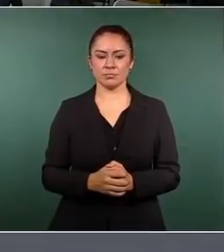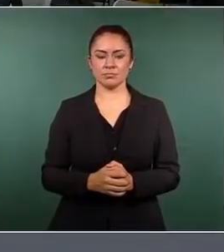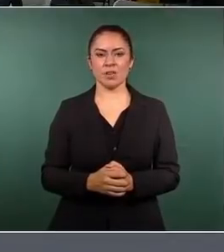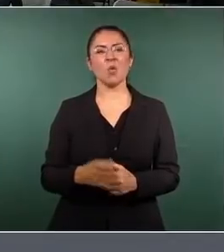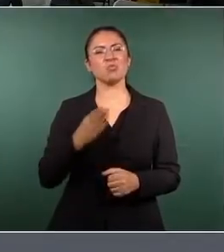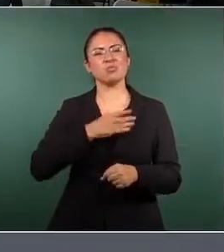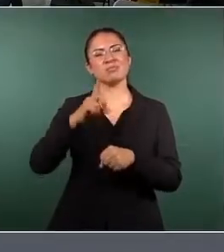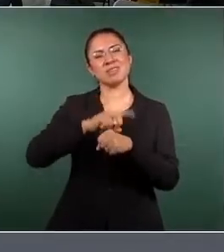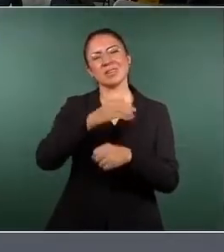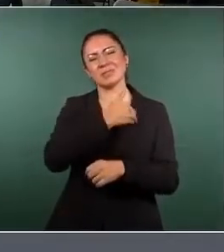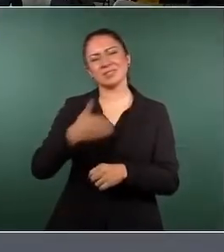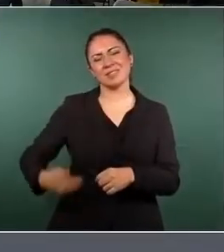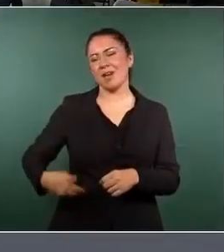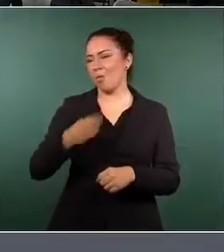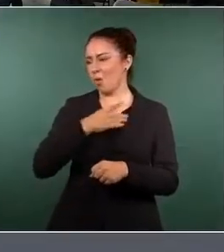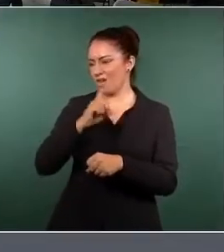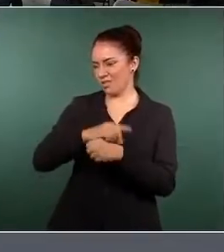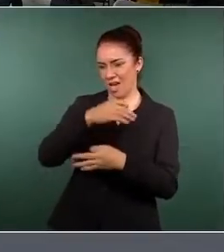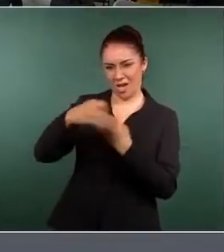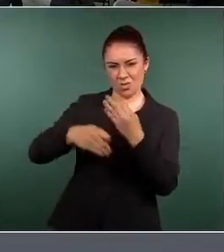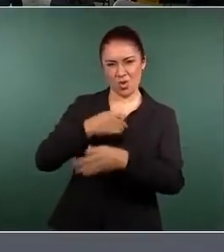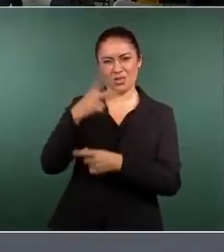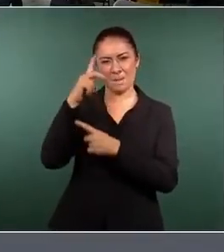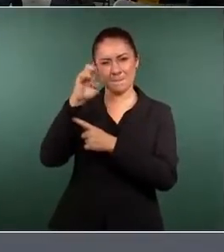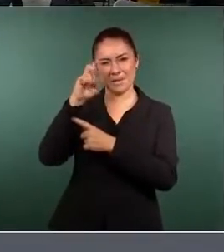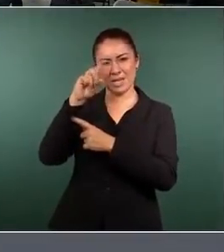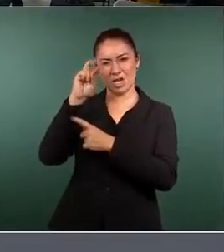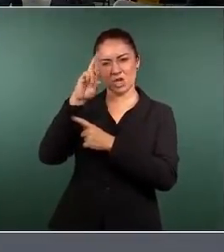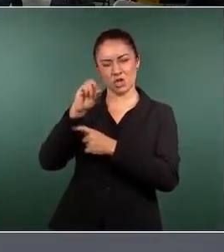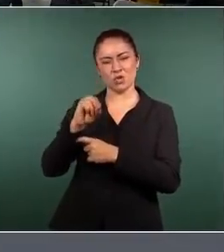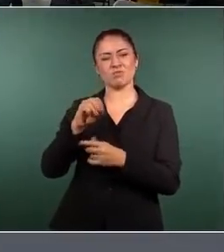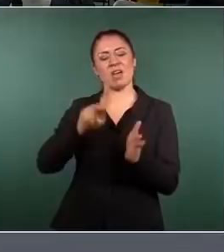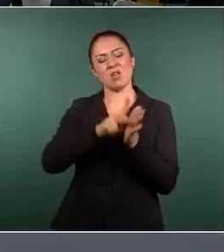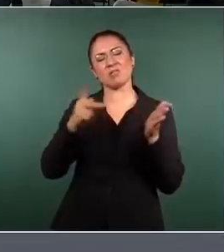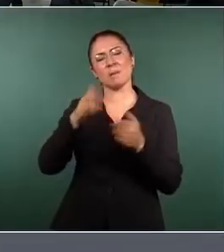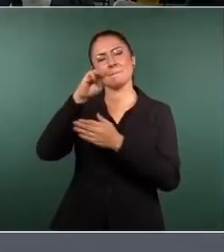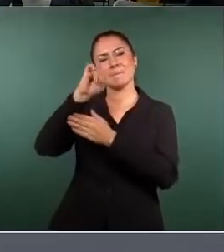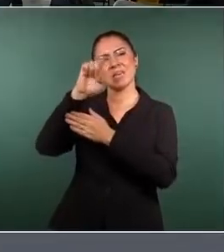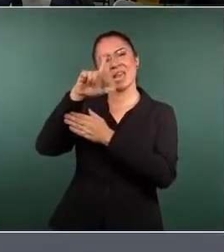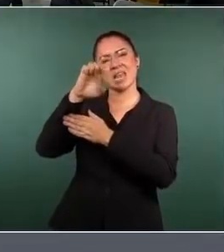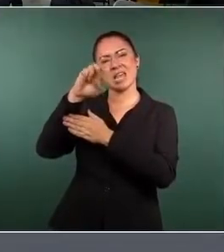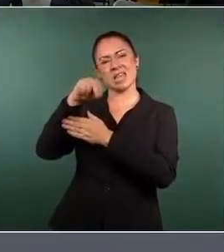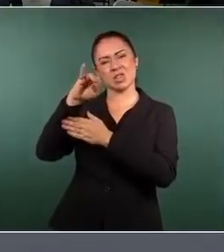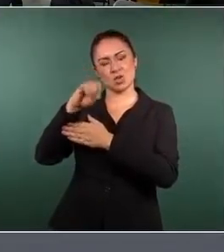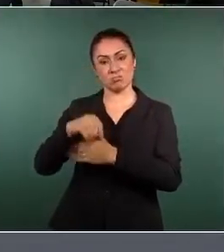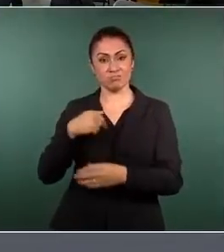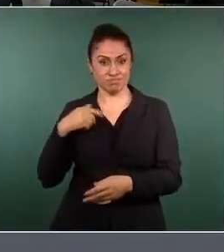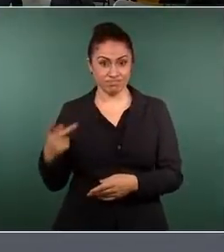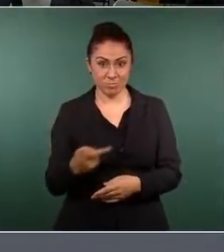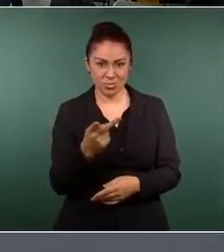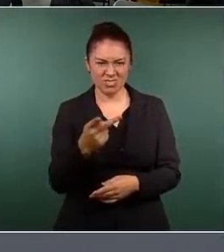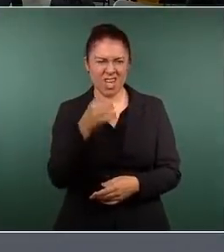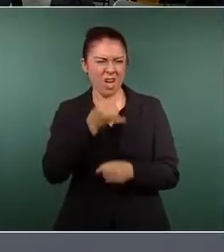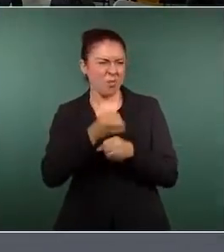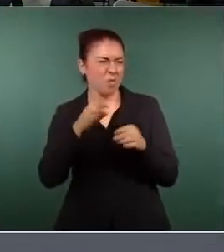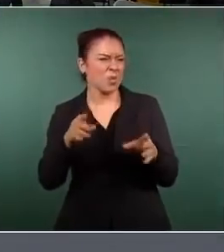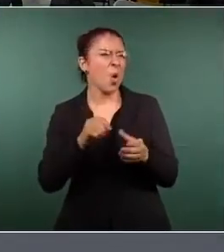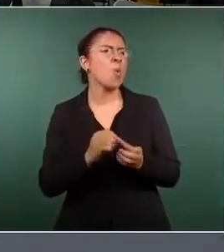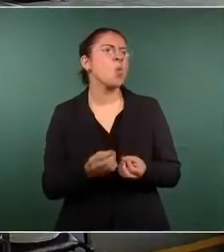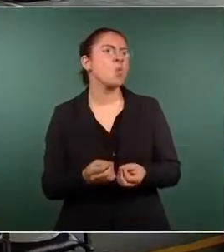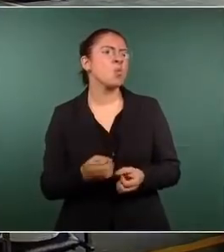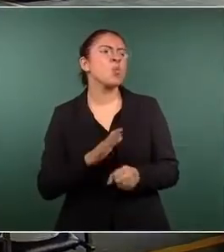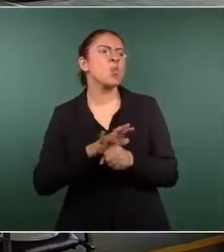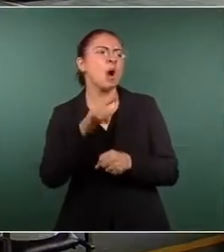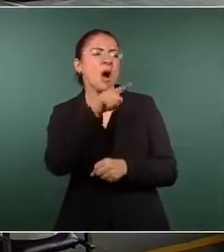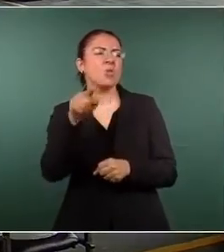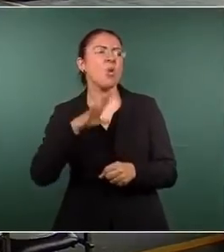buenos días presidente buenos días a todos pedro domínguez de milenio preguntarle presidente qué información tiene usted y me gustaría también